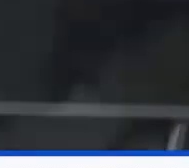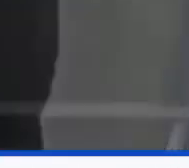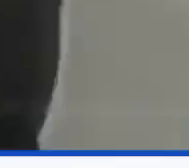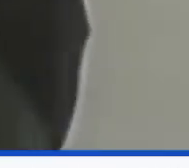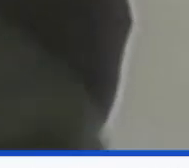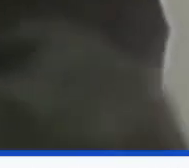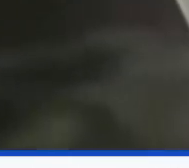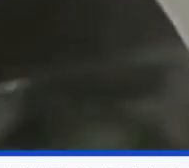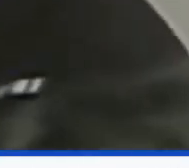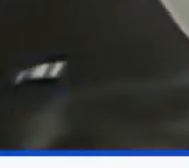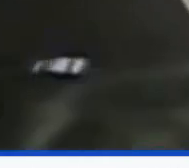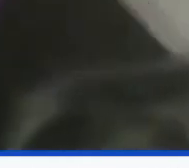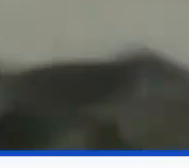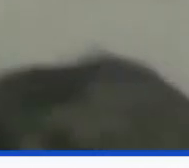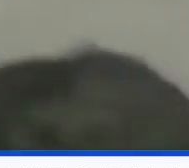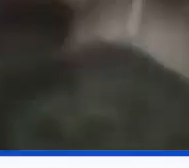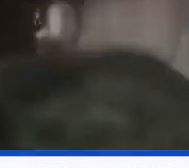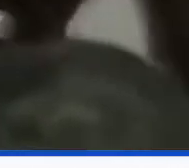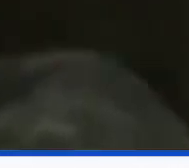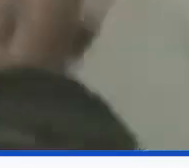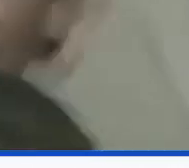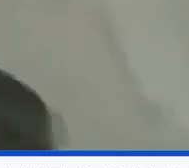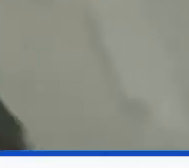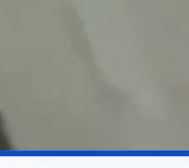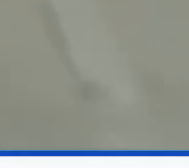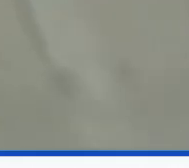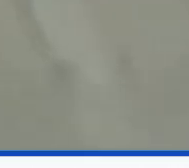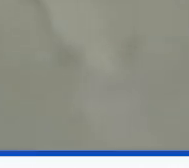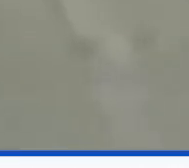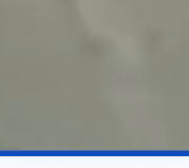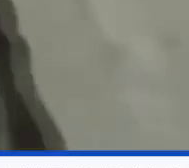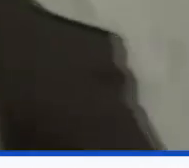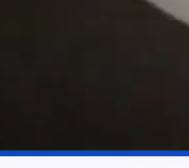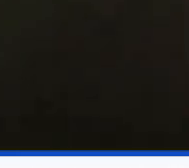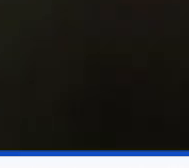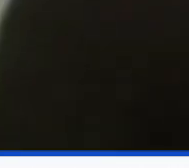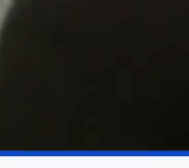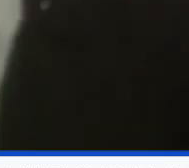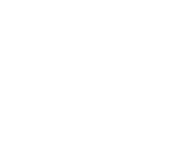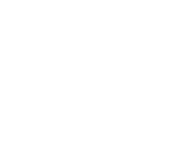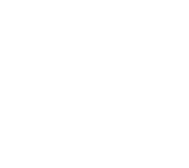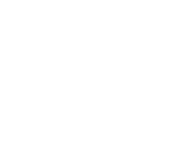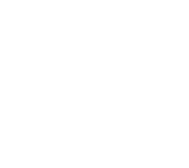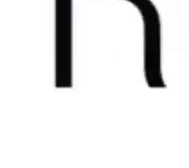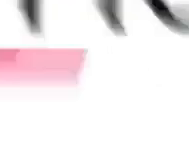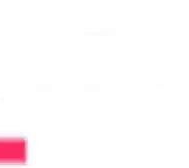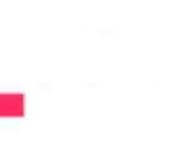acciones legales ni contra Epstein ni contra otros potenciales acusados.